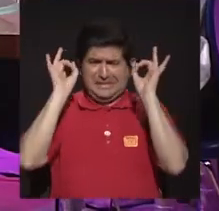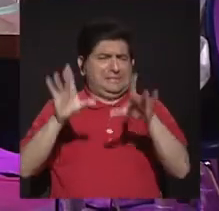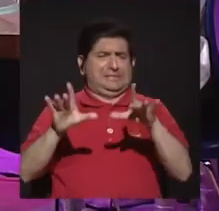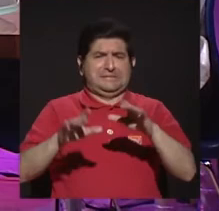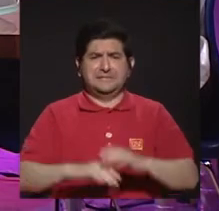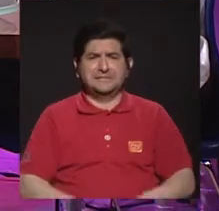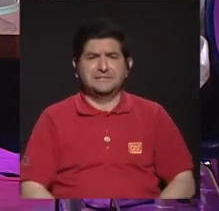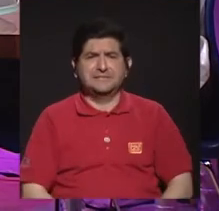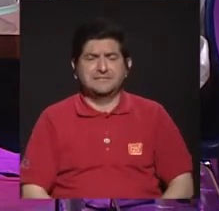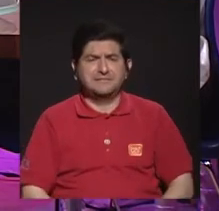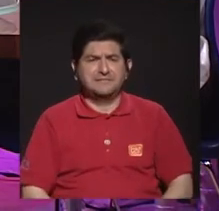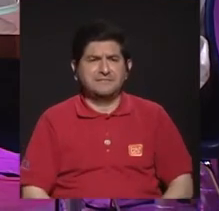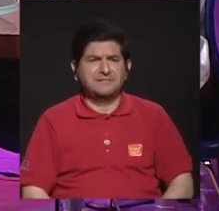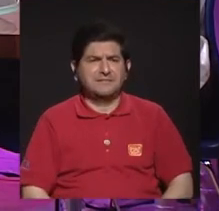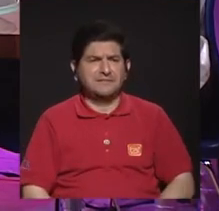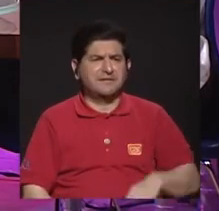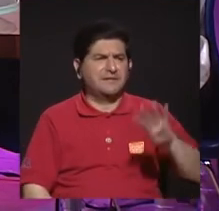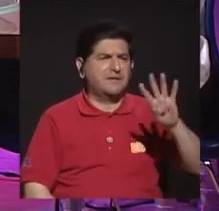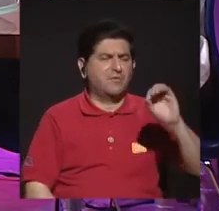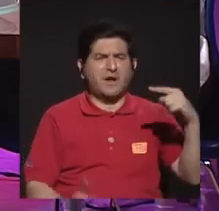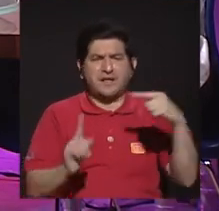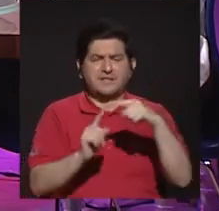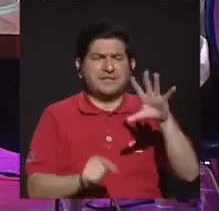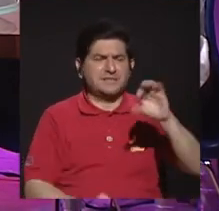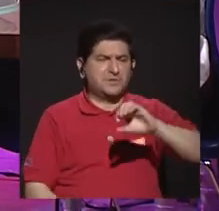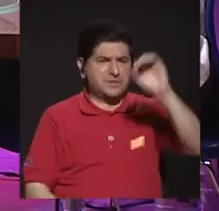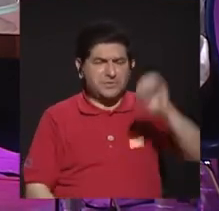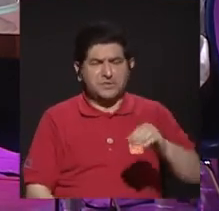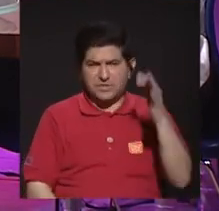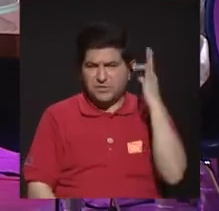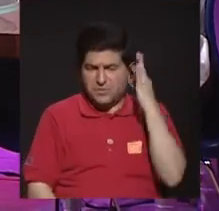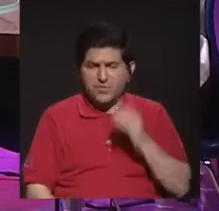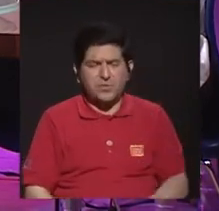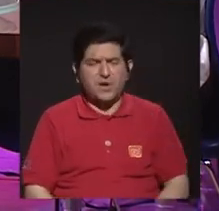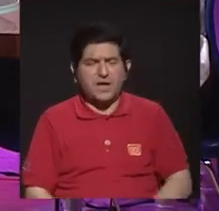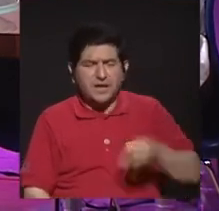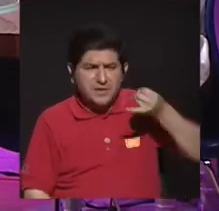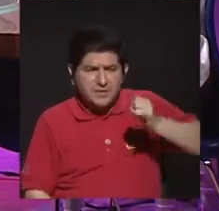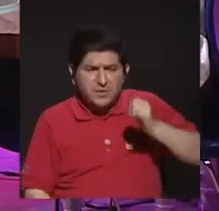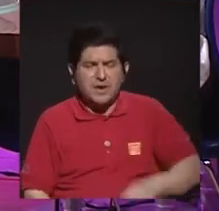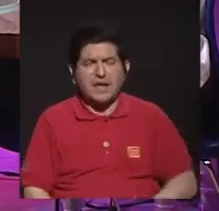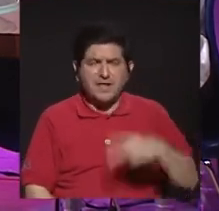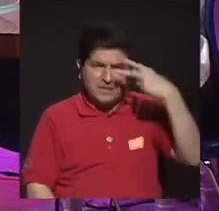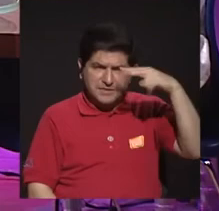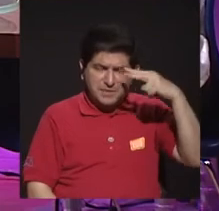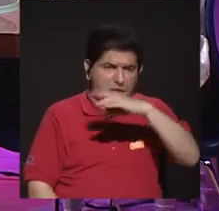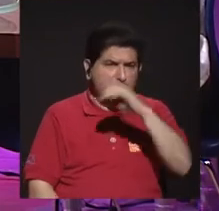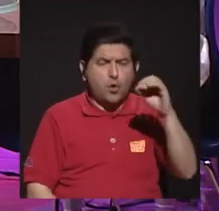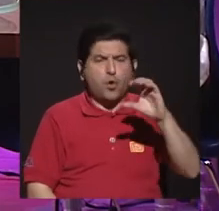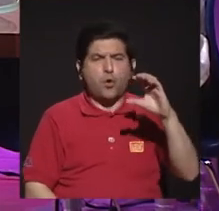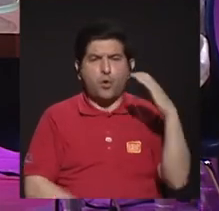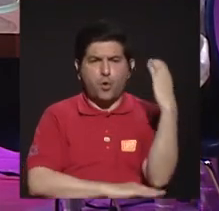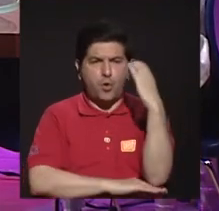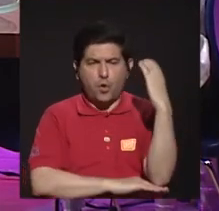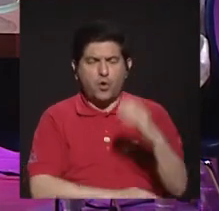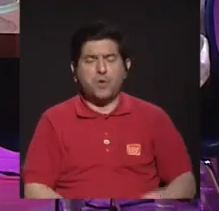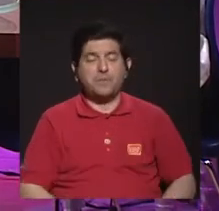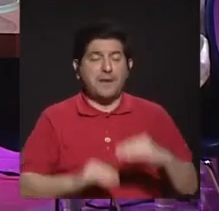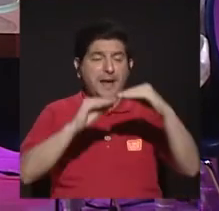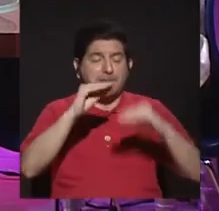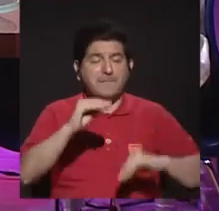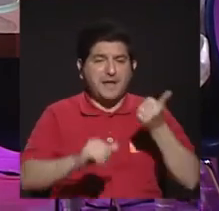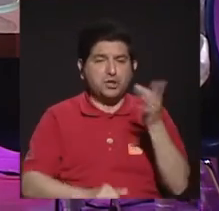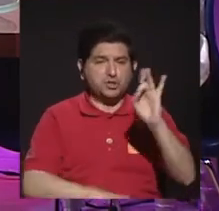Uh-huh. Entre el 40 y el 50% de las mujeres violadas en México o en Colombia, por ejemplo, son menores de edad y muchas de ellas